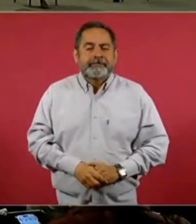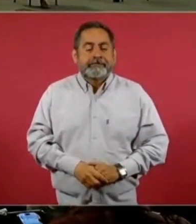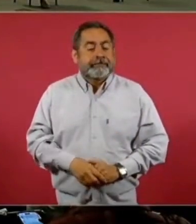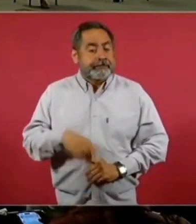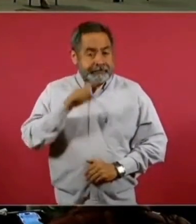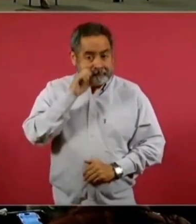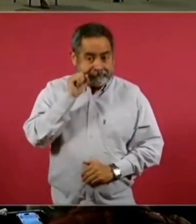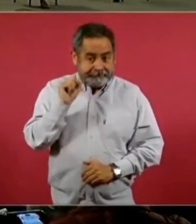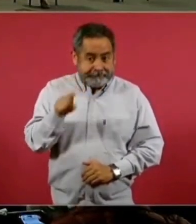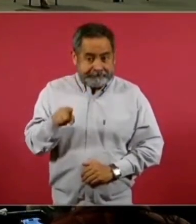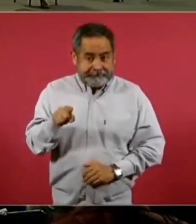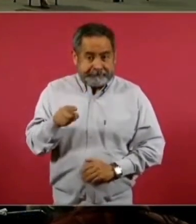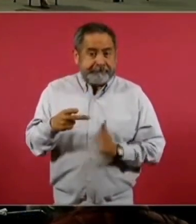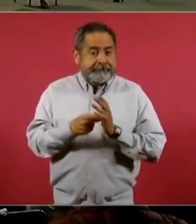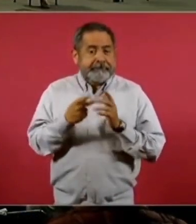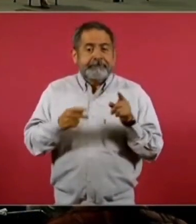Ahí,